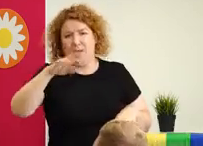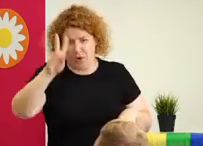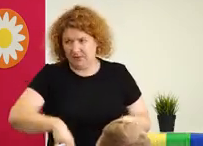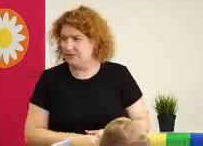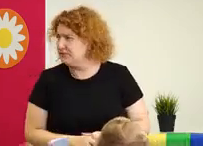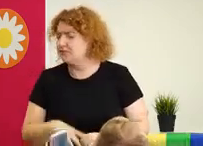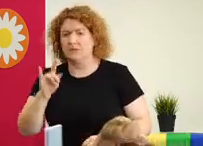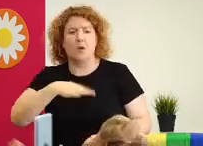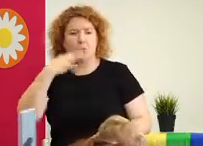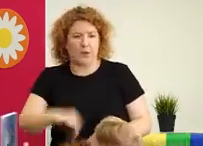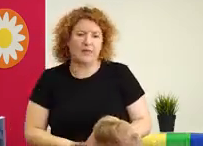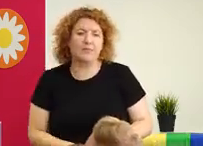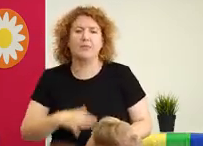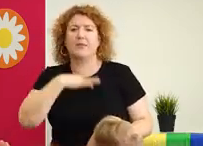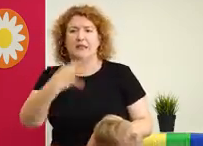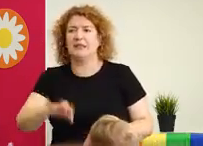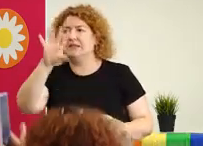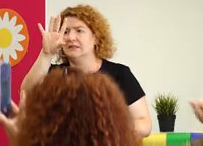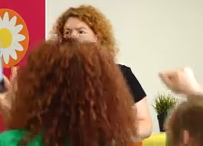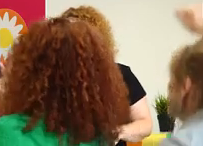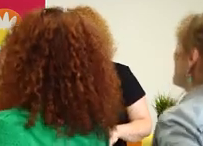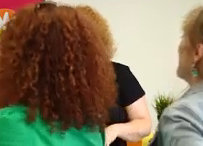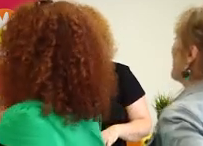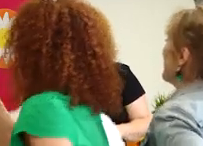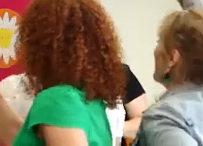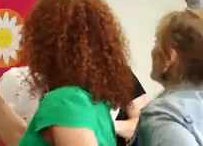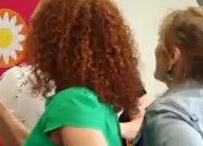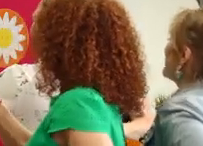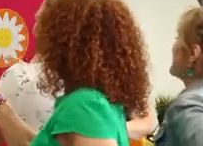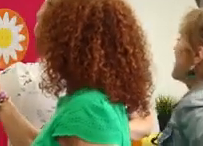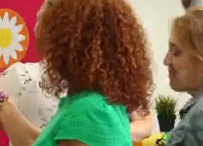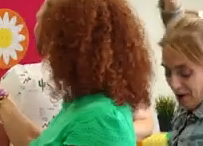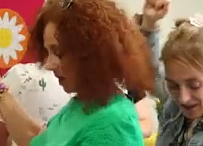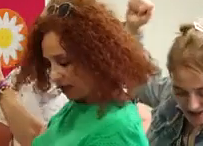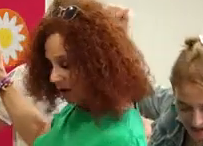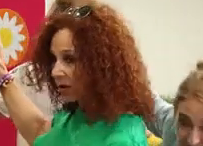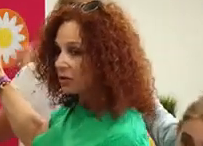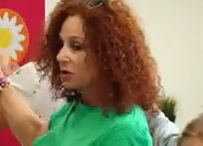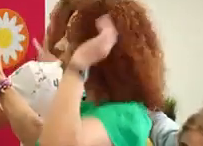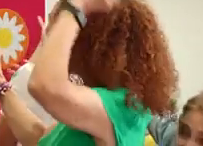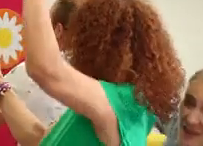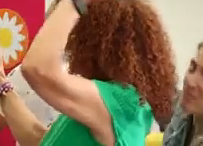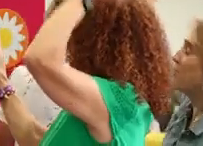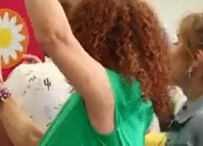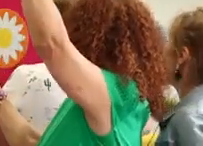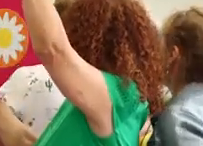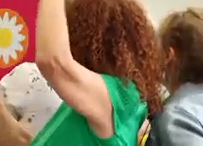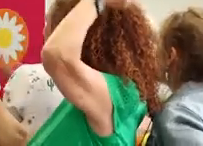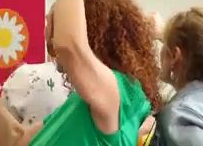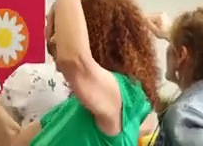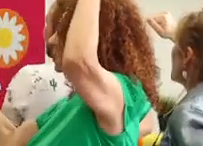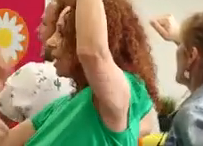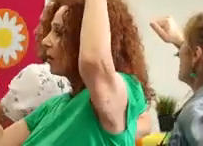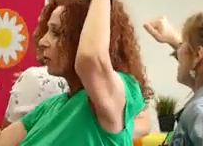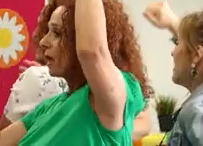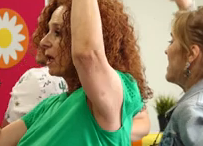Y mire, nos han dicho que vamos deprisa, nos han dicho que vamos deprisa y no tienen miedo,